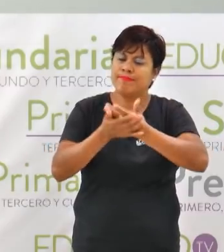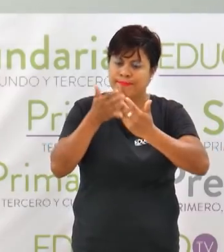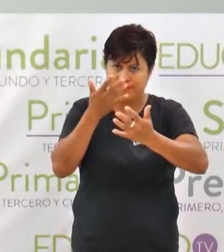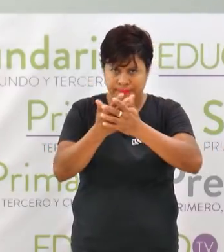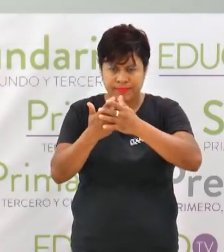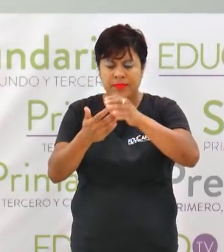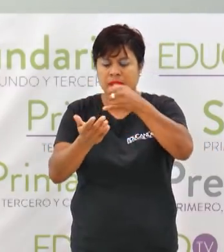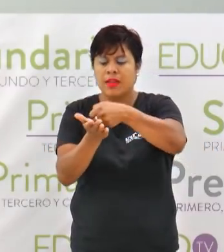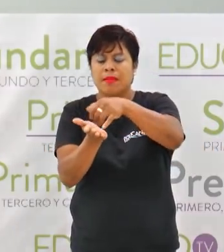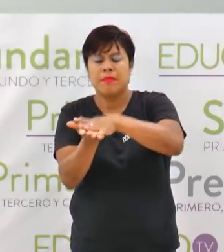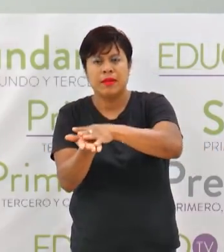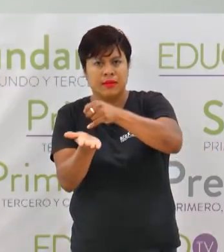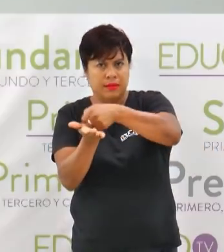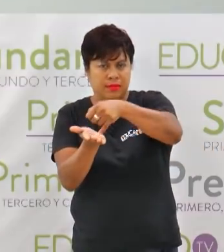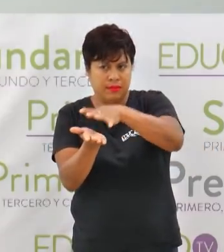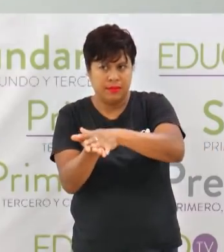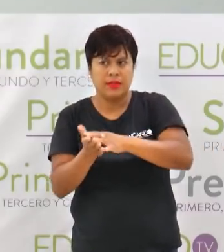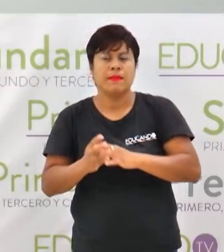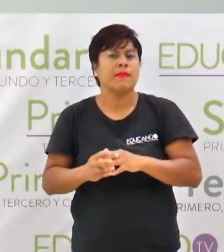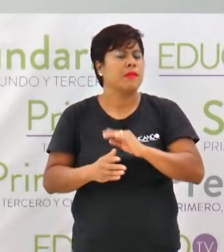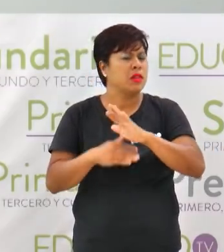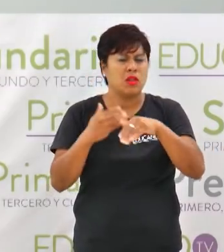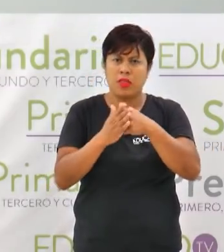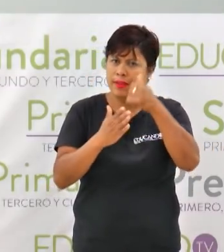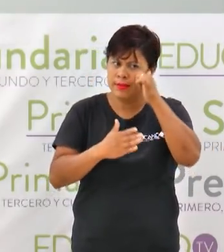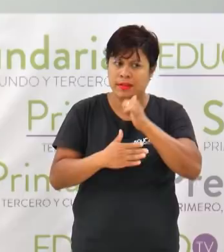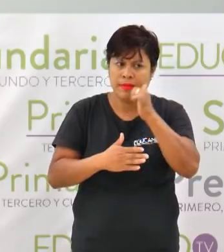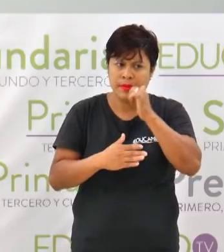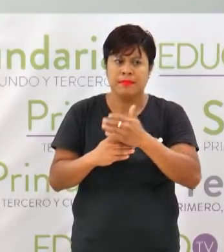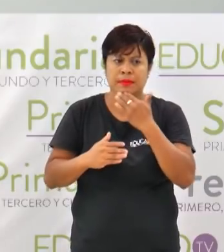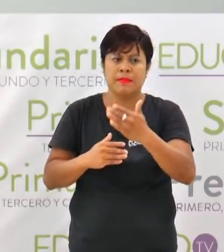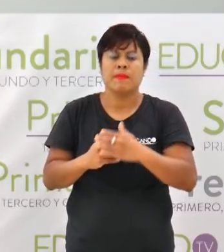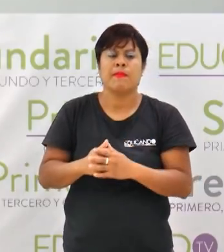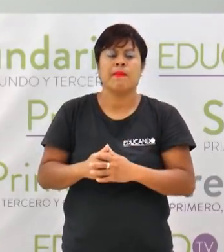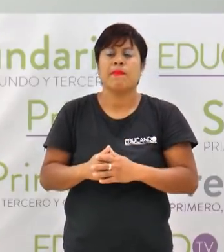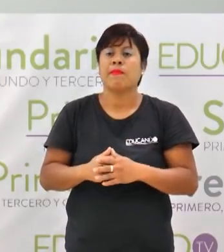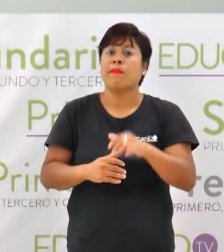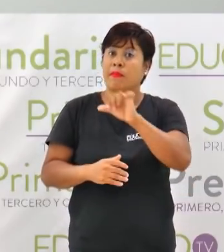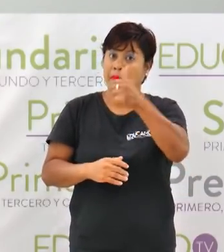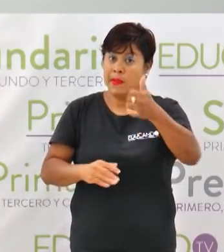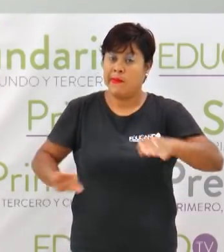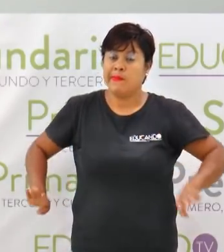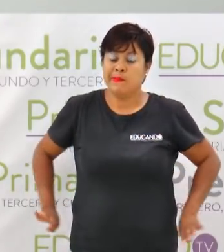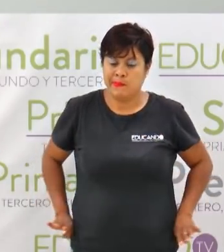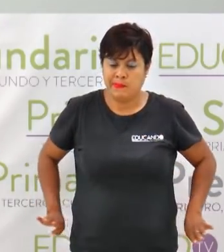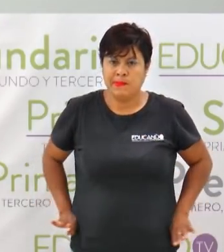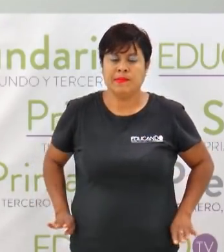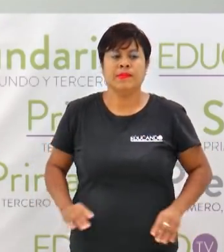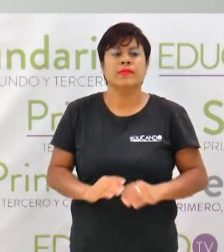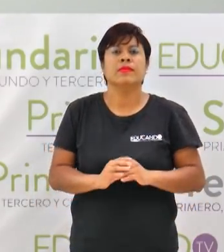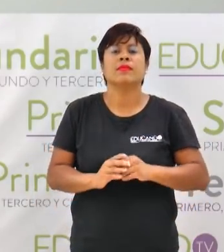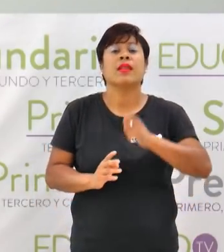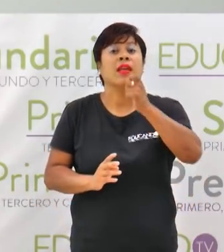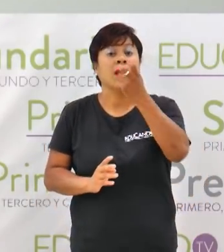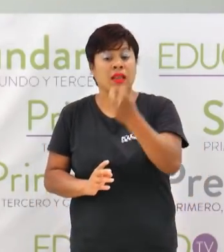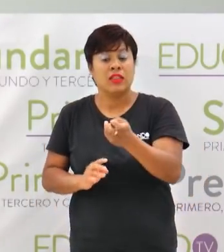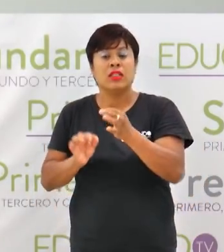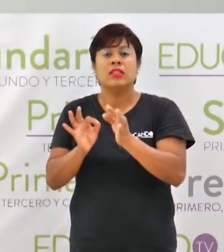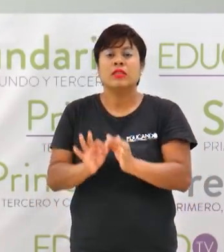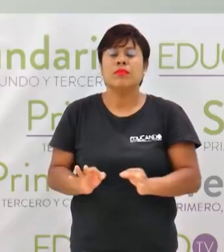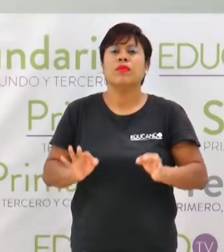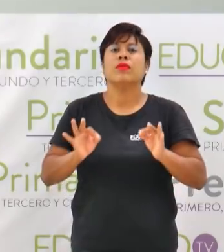vamos a encontrar impresos todo el tiempo. Bien, otra característica más es